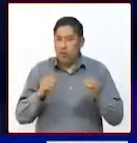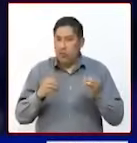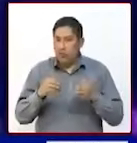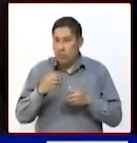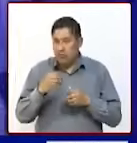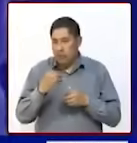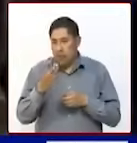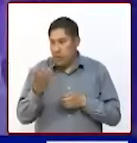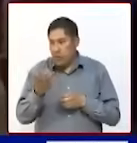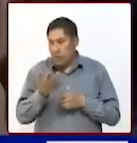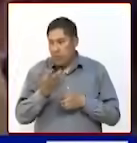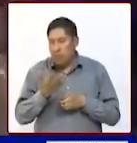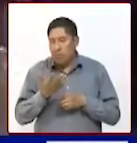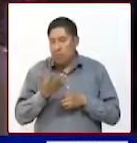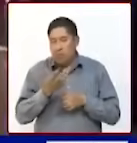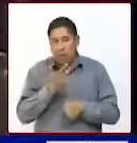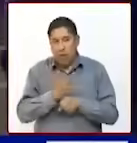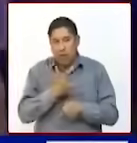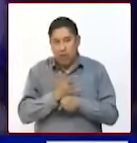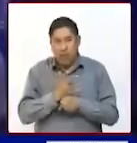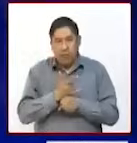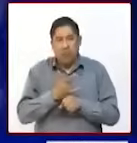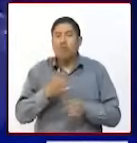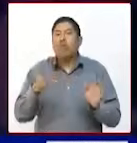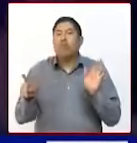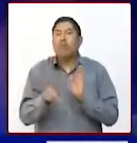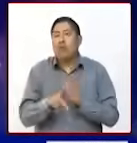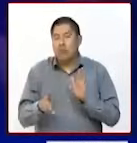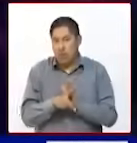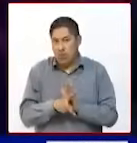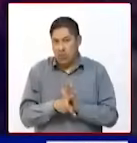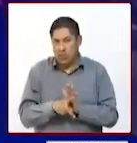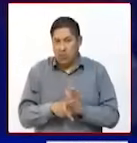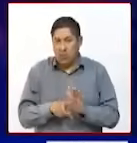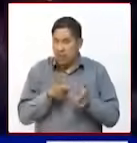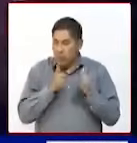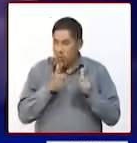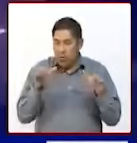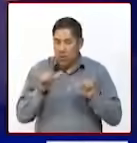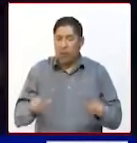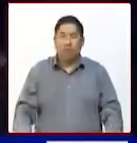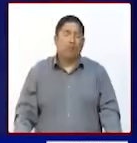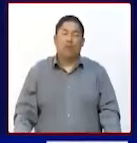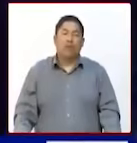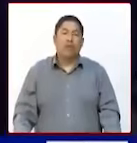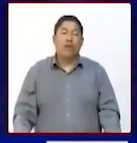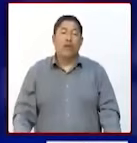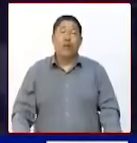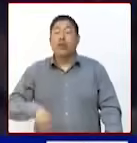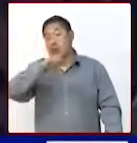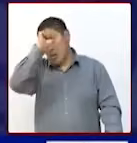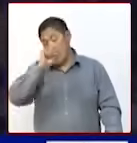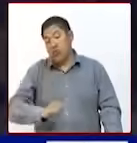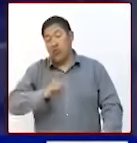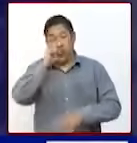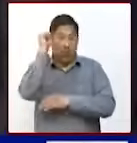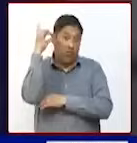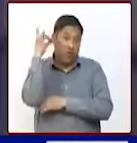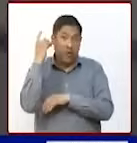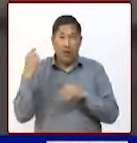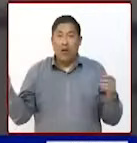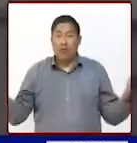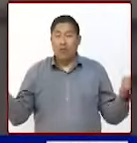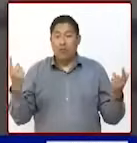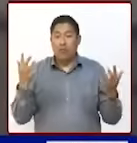de bebidas alcohólicas, que está completamente prohibido. Muchísimas gracias, coronel. La información, nosotros desde el sur del país, empiezan ya a llegar los